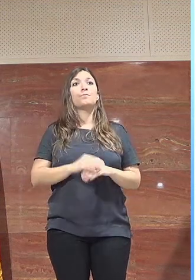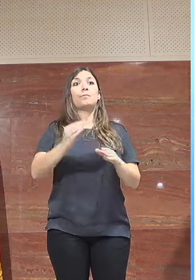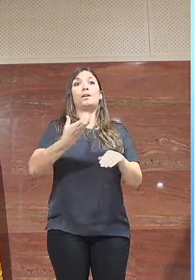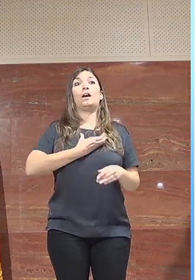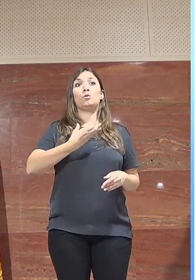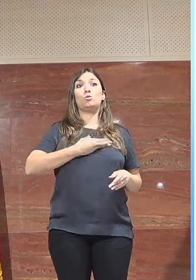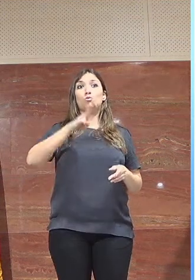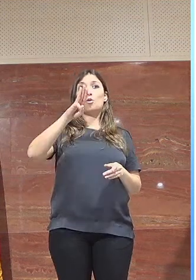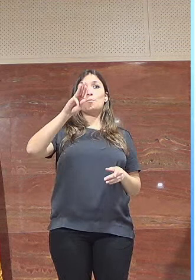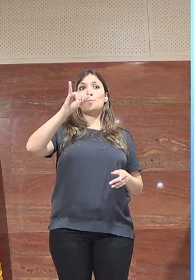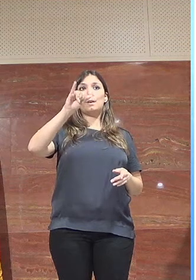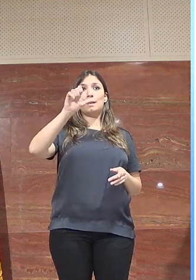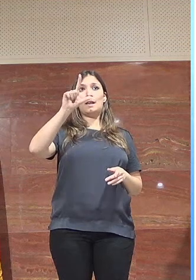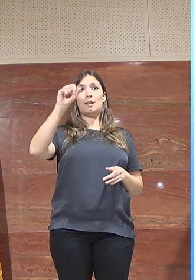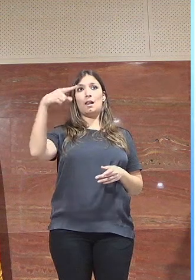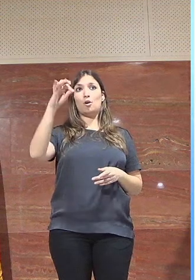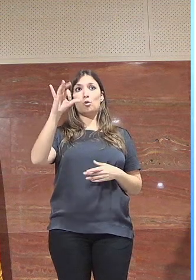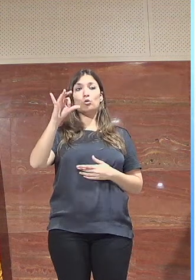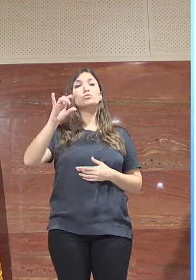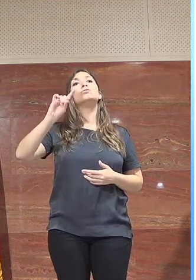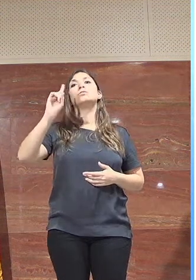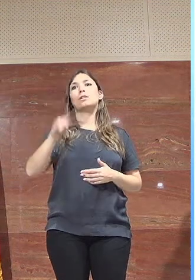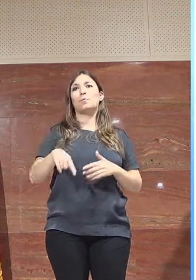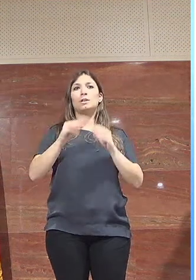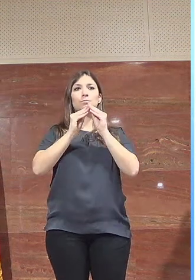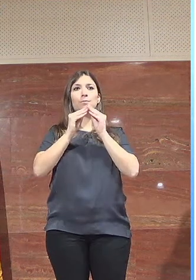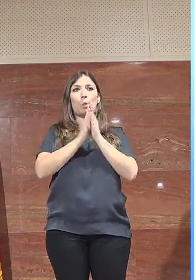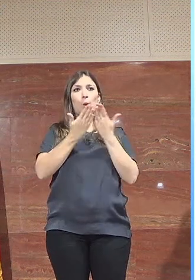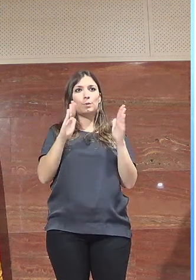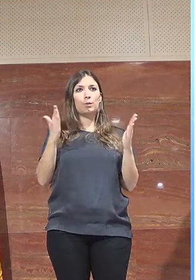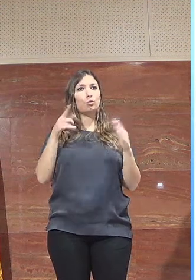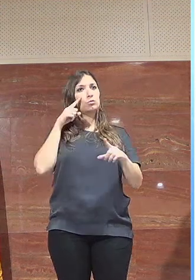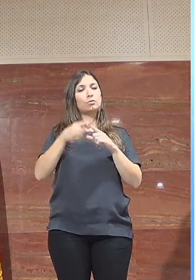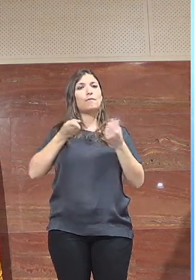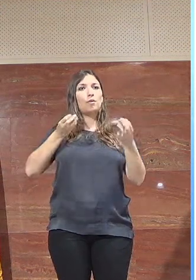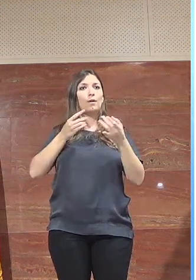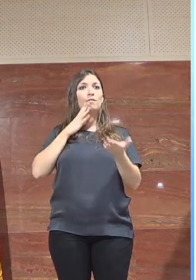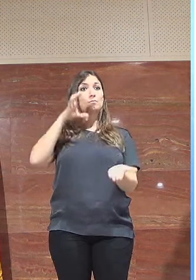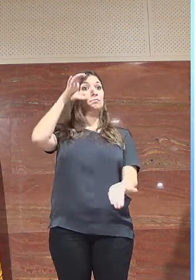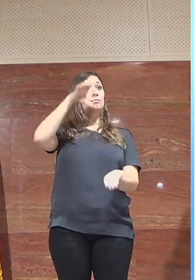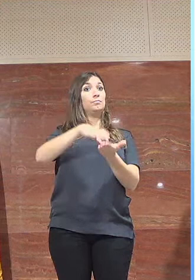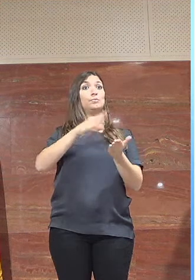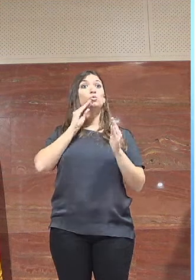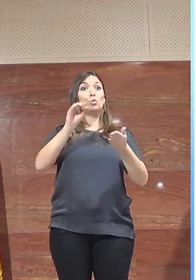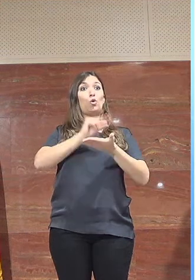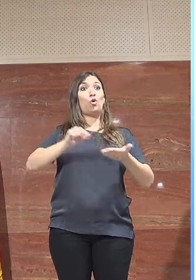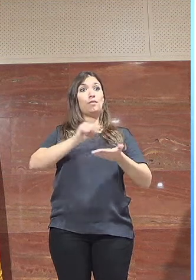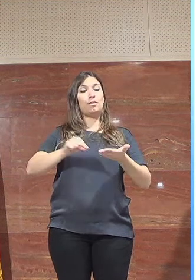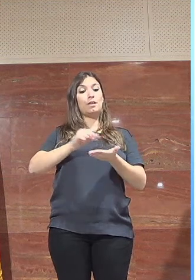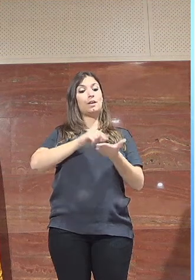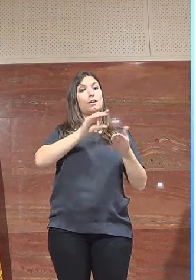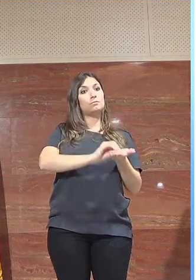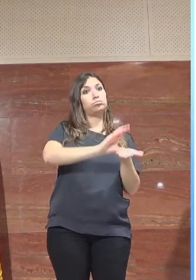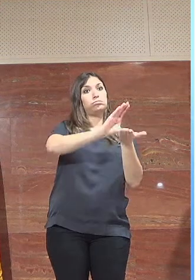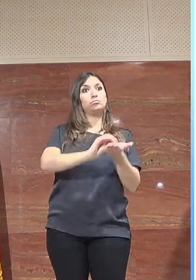de Piélagos también ha hecho unos dípticos informativos en las oficinas y ha tratado